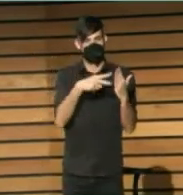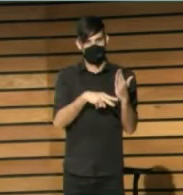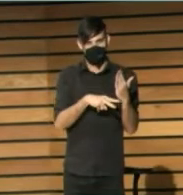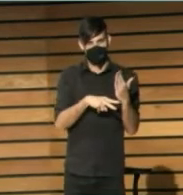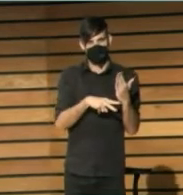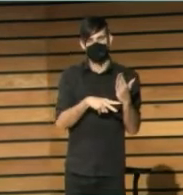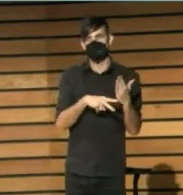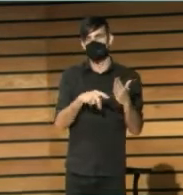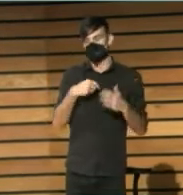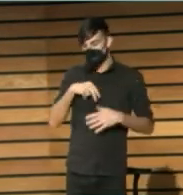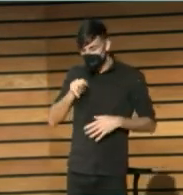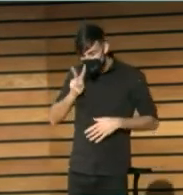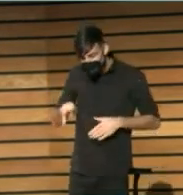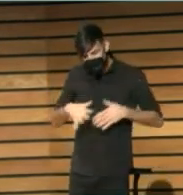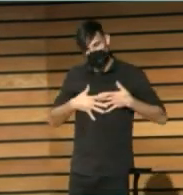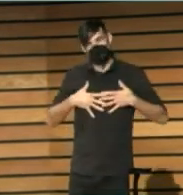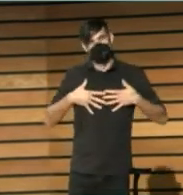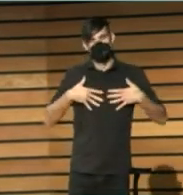es muy emocionante